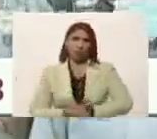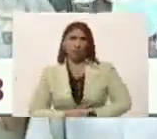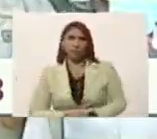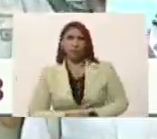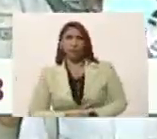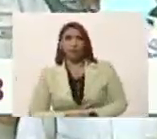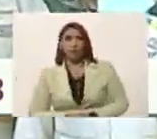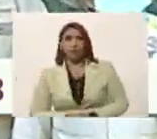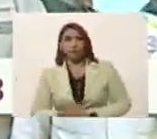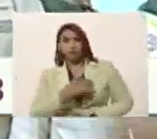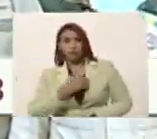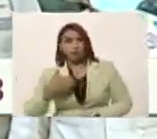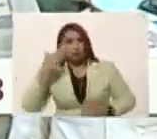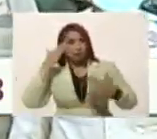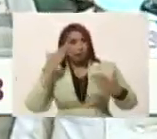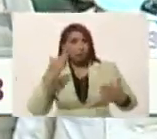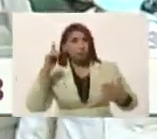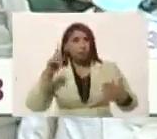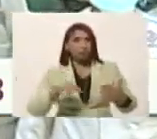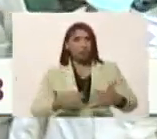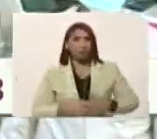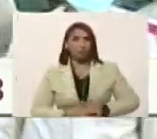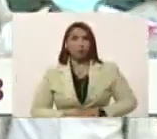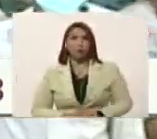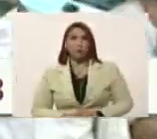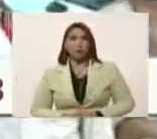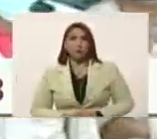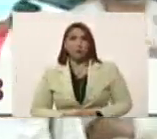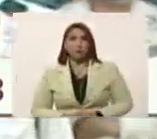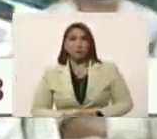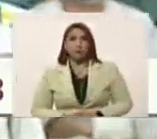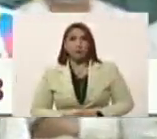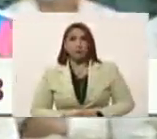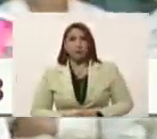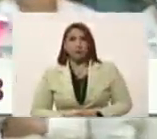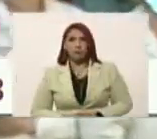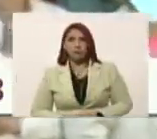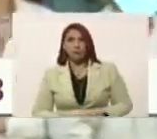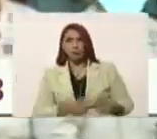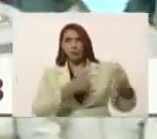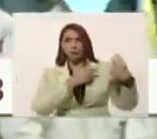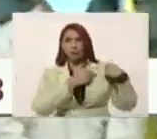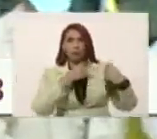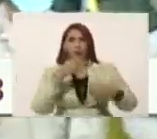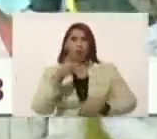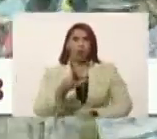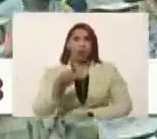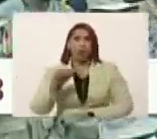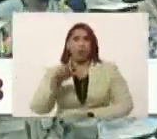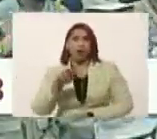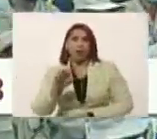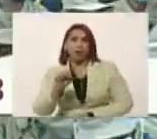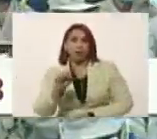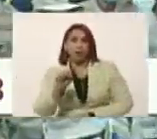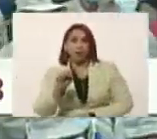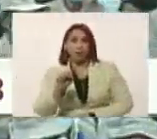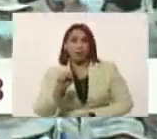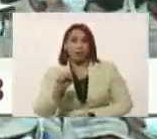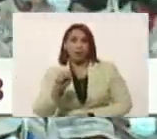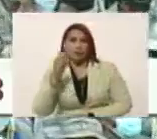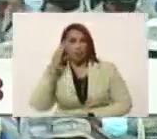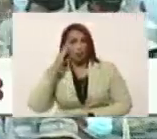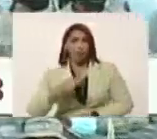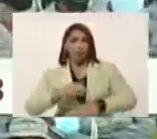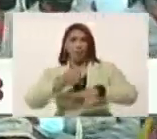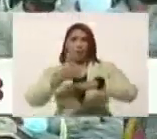Correcto. Quiero saludar, bueno, al general en jefe Hernández Lares, comandante